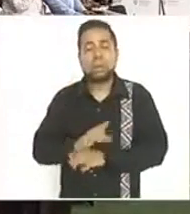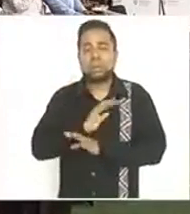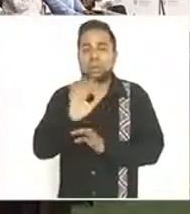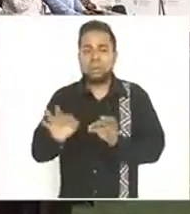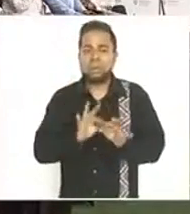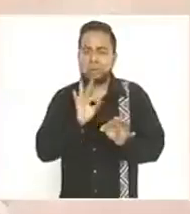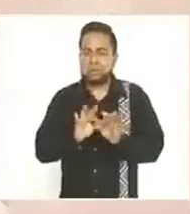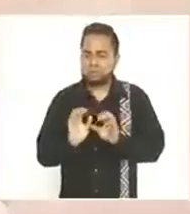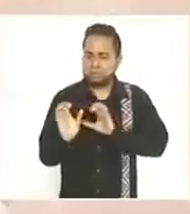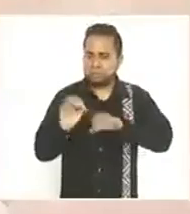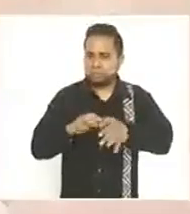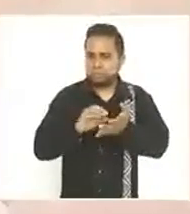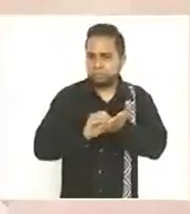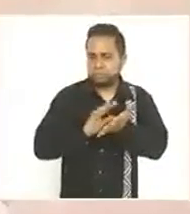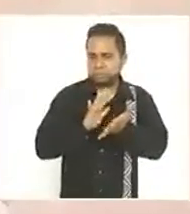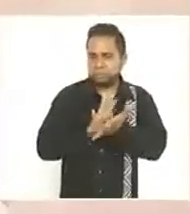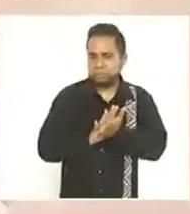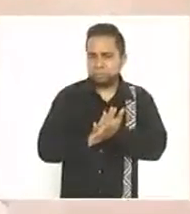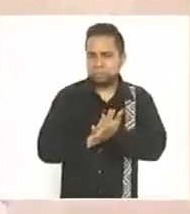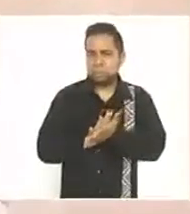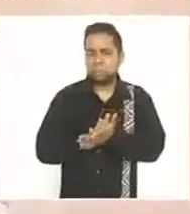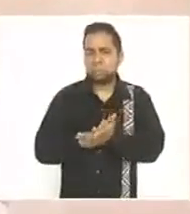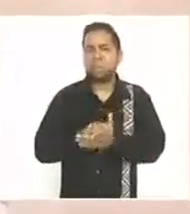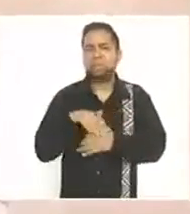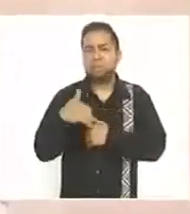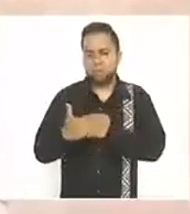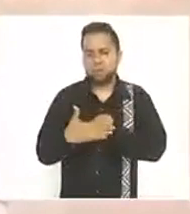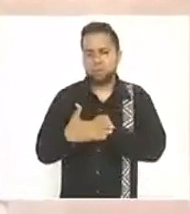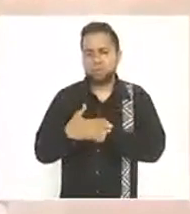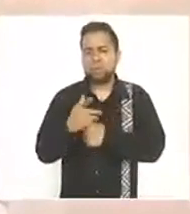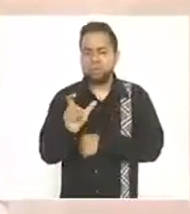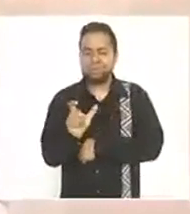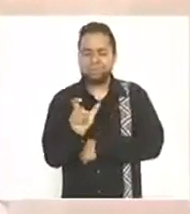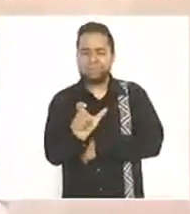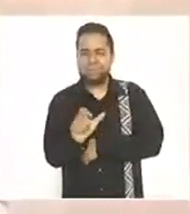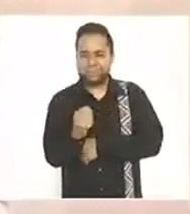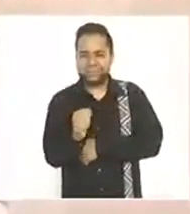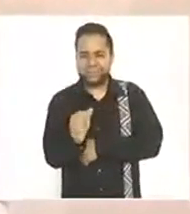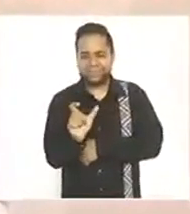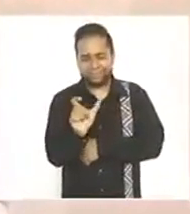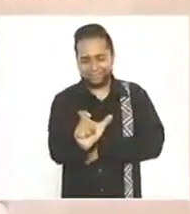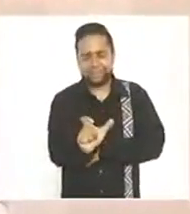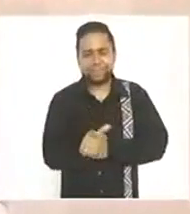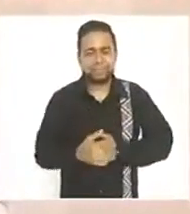el registro y en septiembre entregaremos las tarjetas.